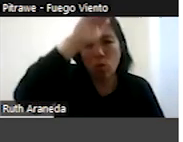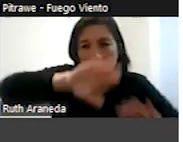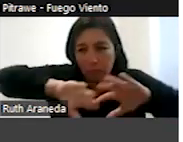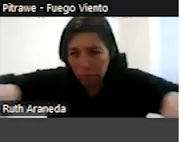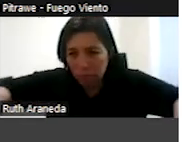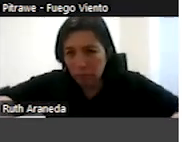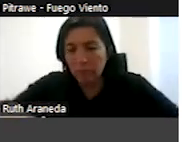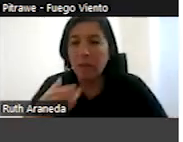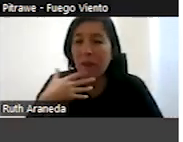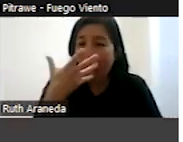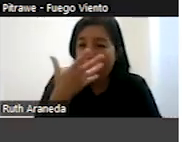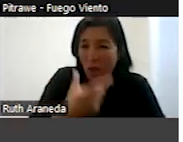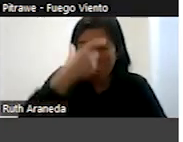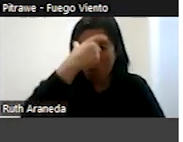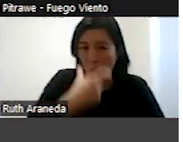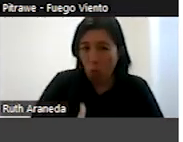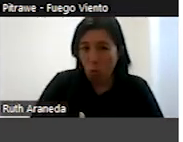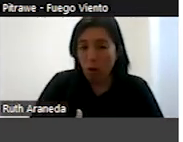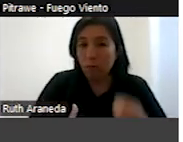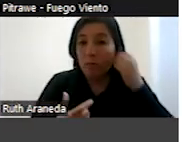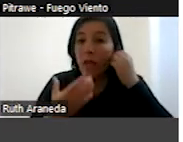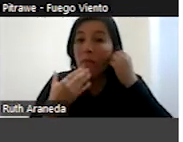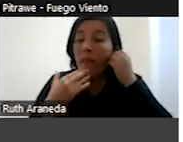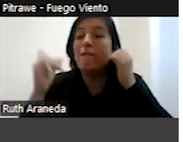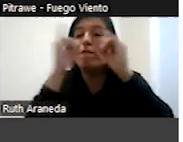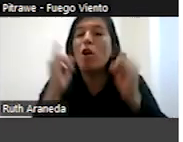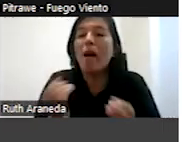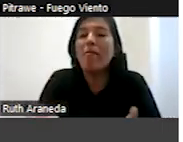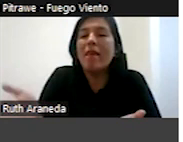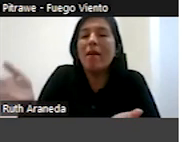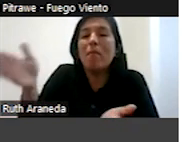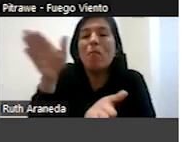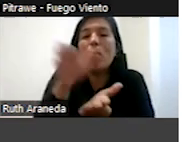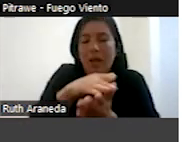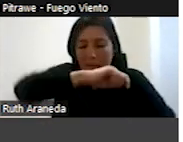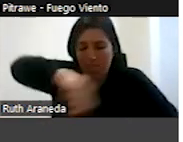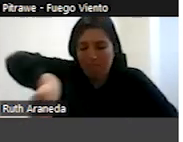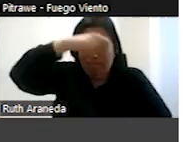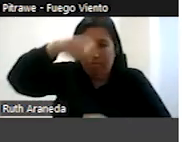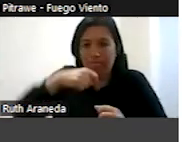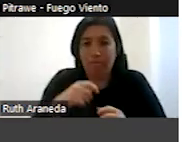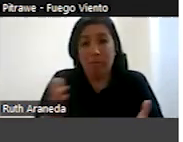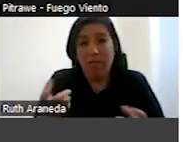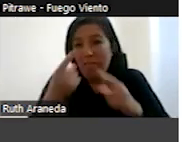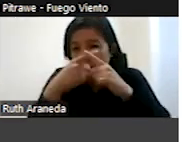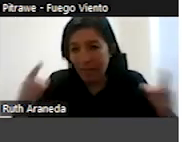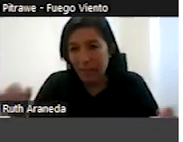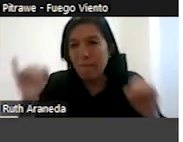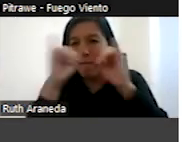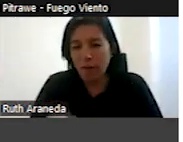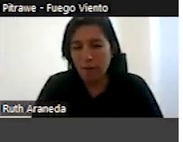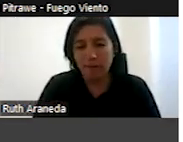Muchos cuerpos y el patrón funerario, como decía José Miguel, es muy, muy diverso. Me atrevería a decir que una de las cosas